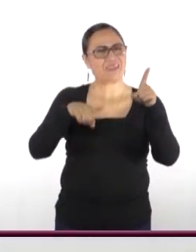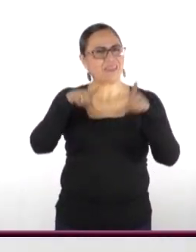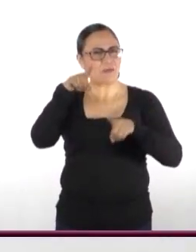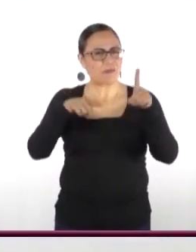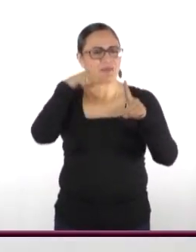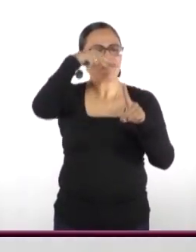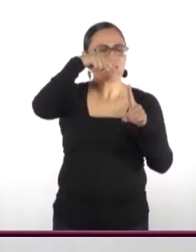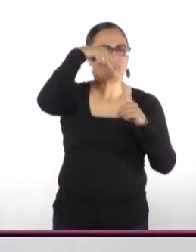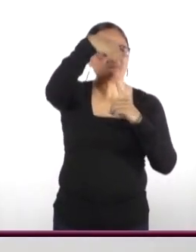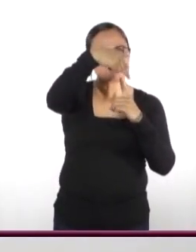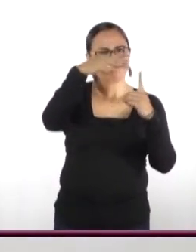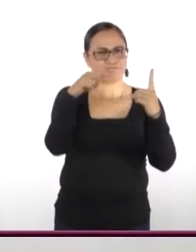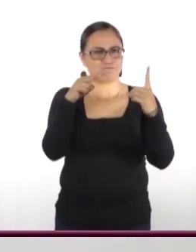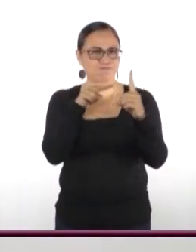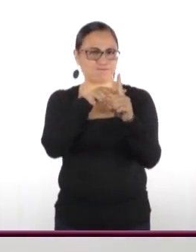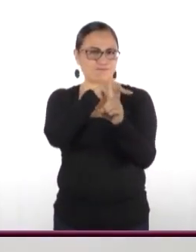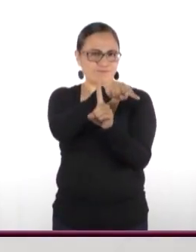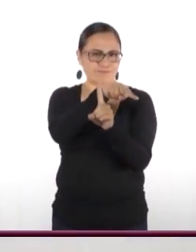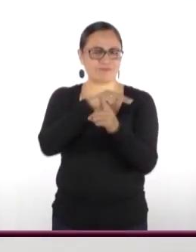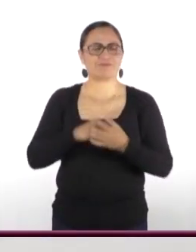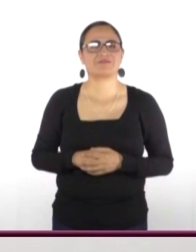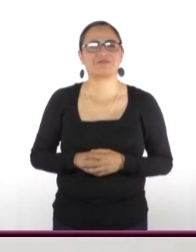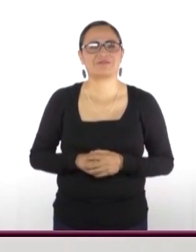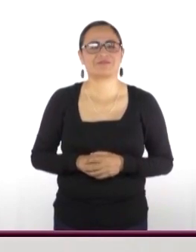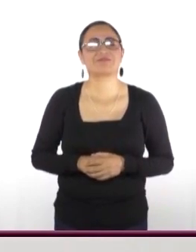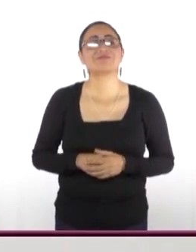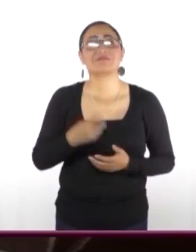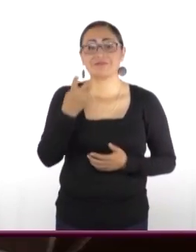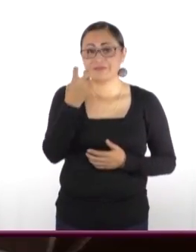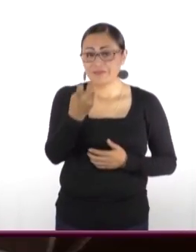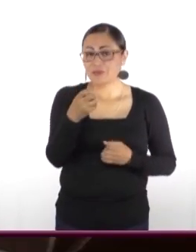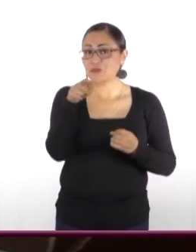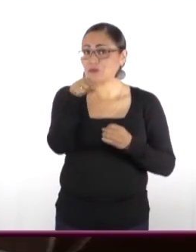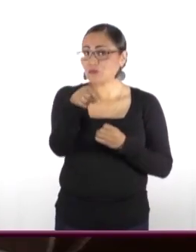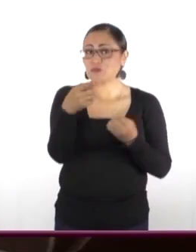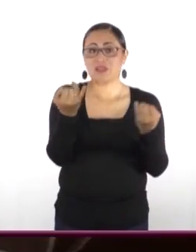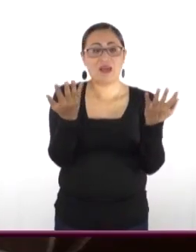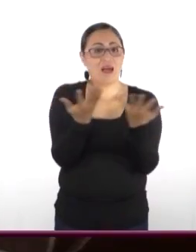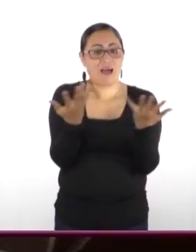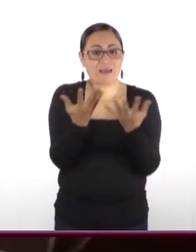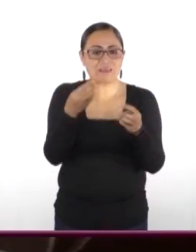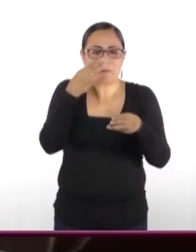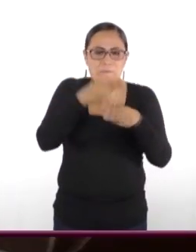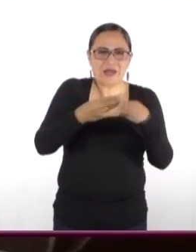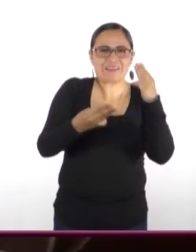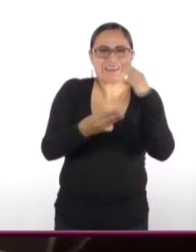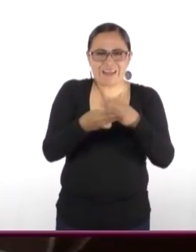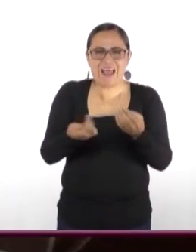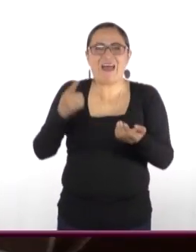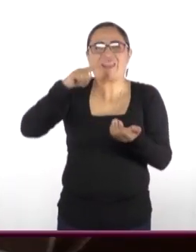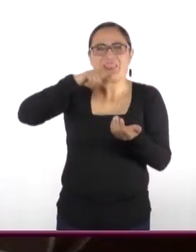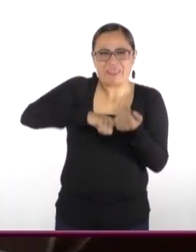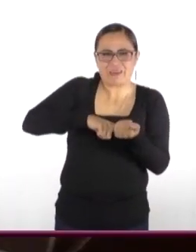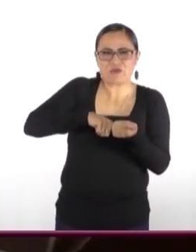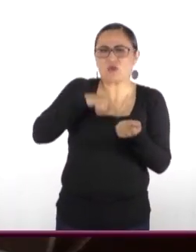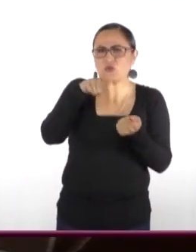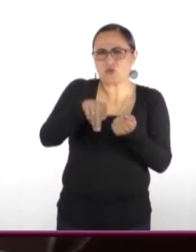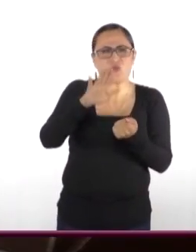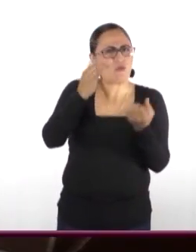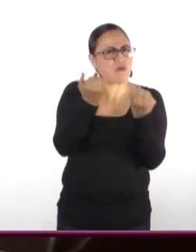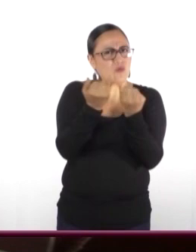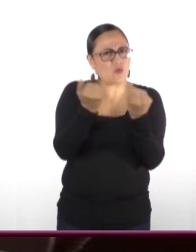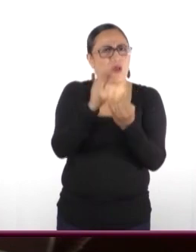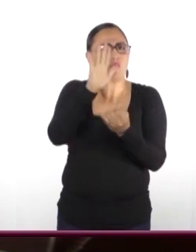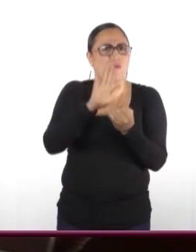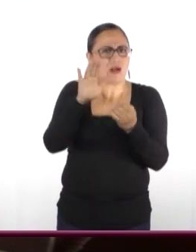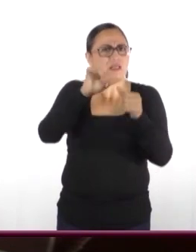muy interesante porque se juega igual con esta cuestión de perspectiva. Claro, entonces lo que tú haces de ingeniería de materiales y de cristalografía,